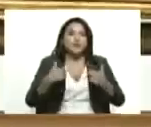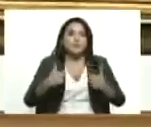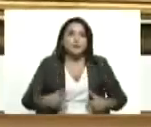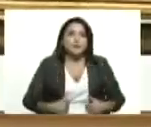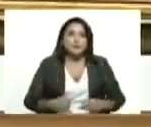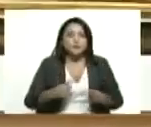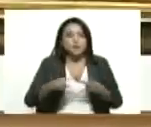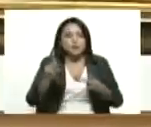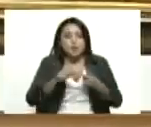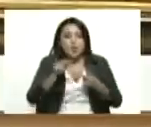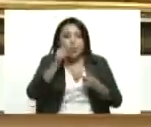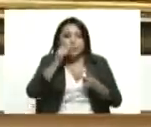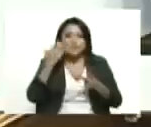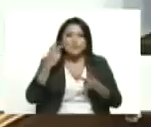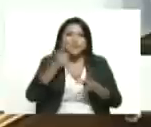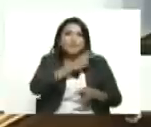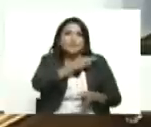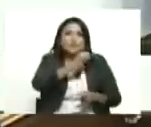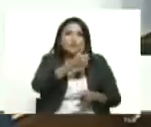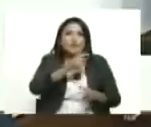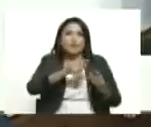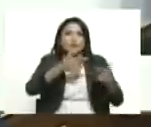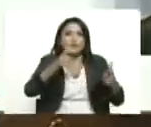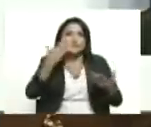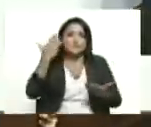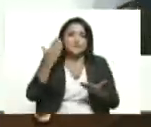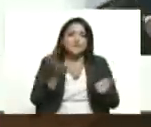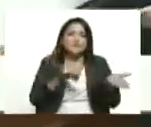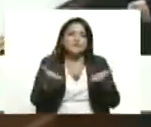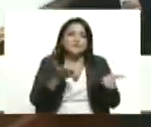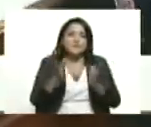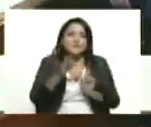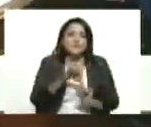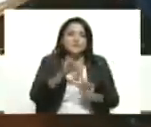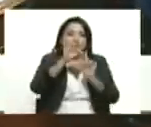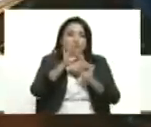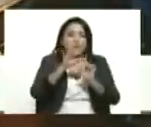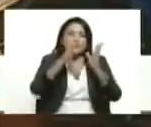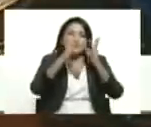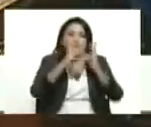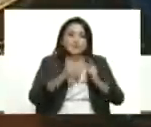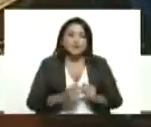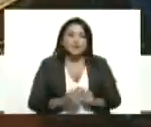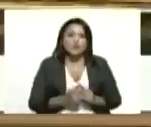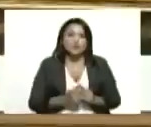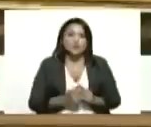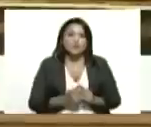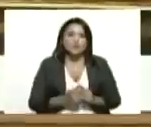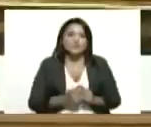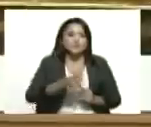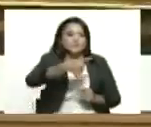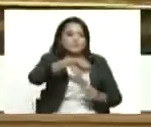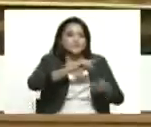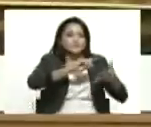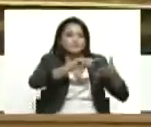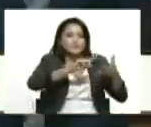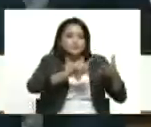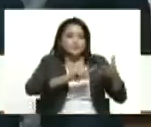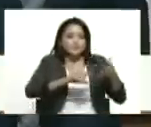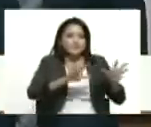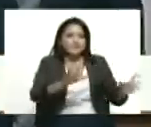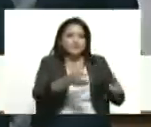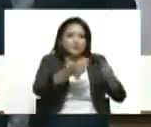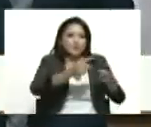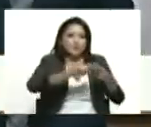Alejandro Melo, director general del Servicio Especializado para la Administración y Enajenación de Bienes Asegurados o